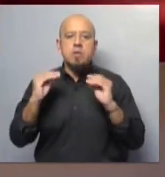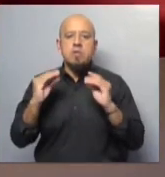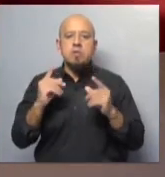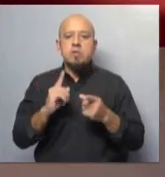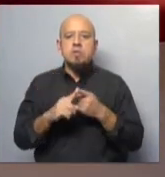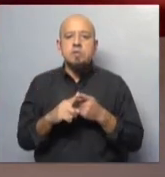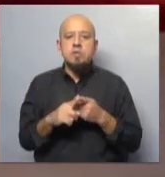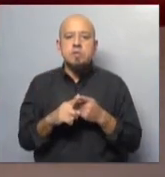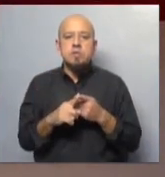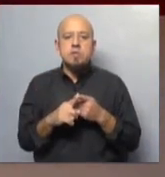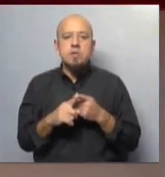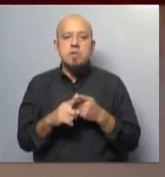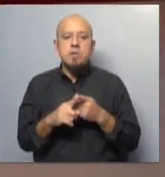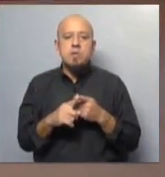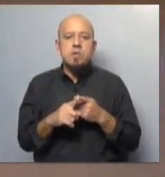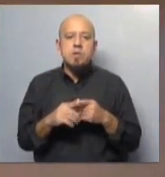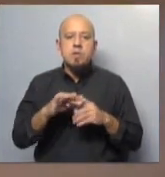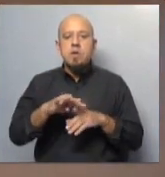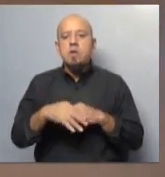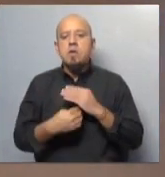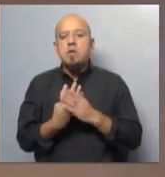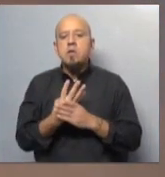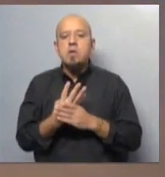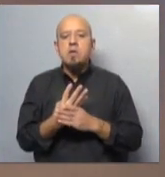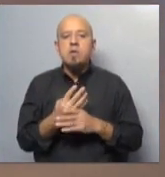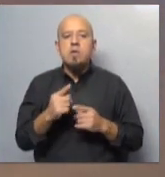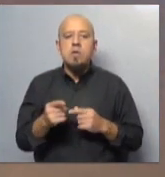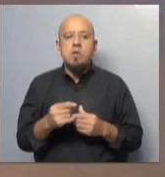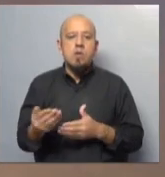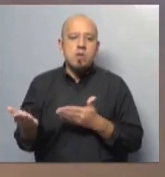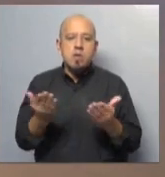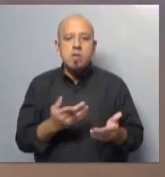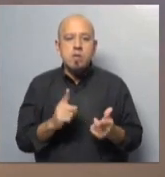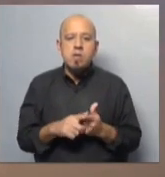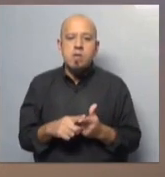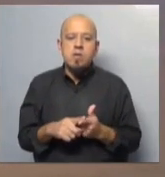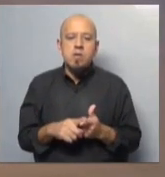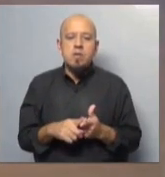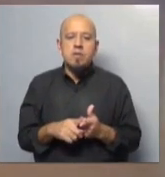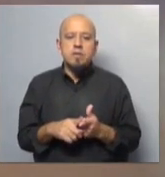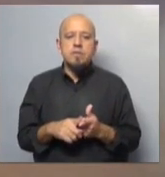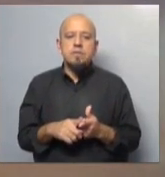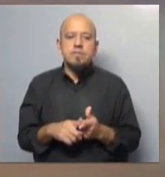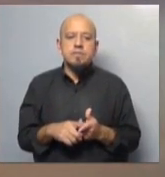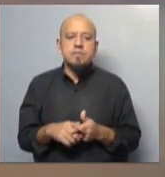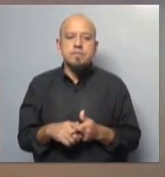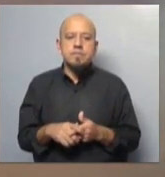el Auditorio Nelly Goitiño. ¿Por qué invitarías a la gente a venirse para